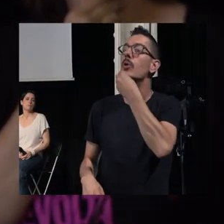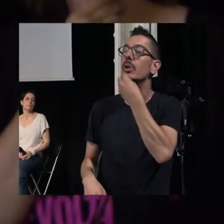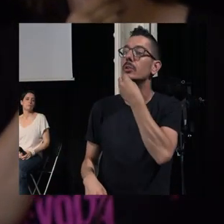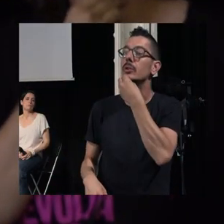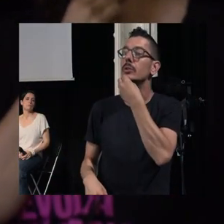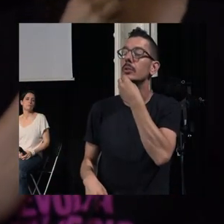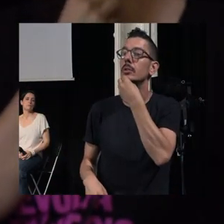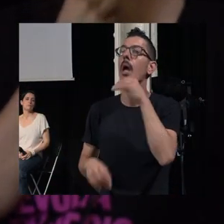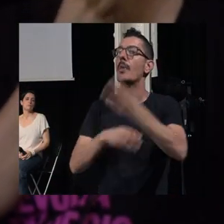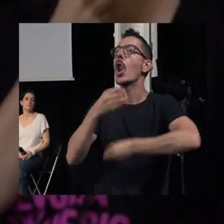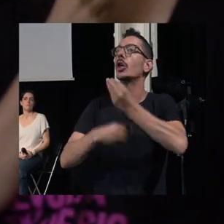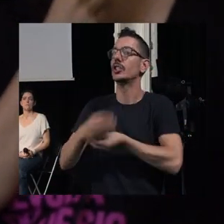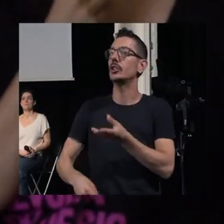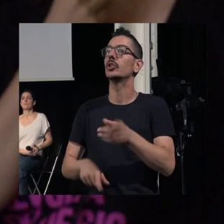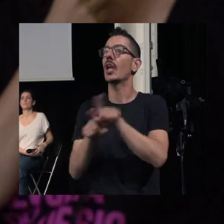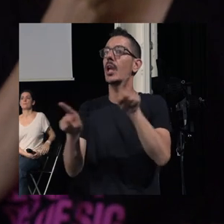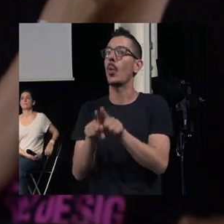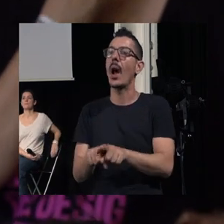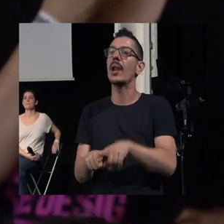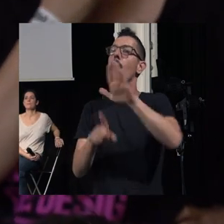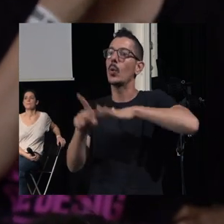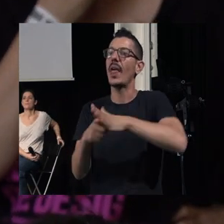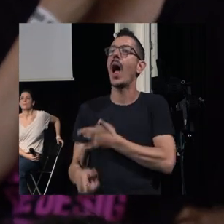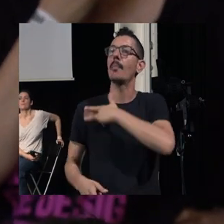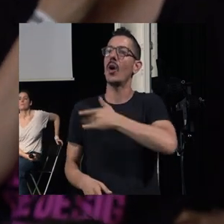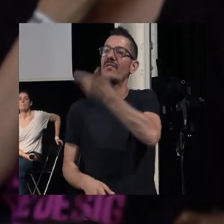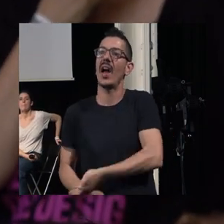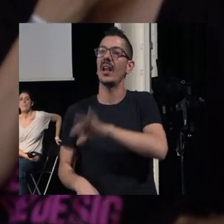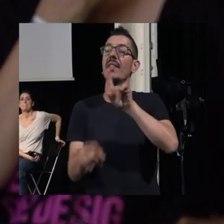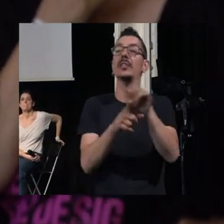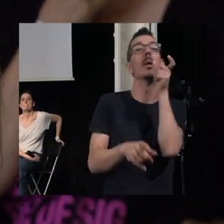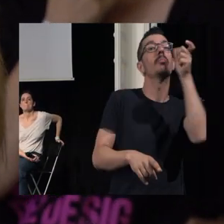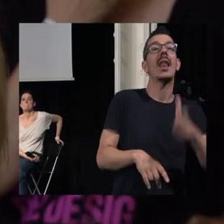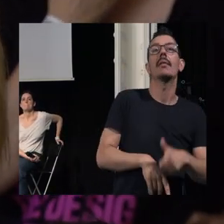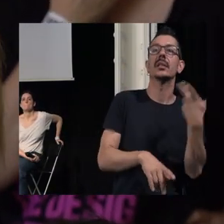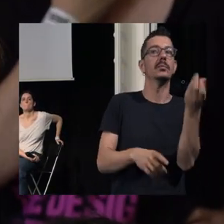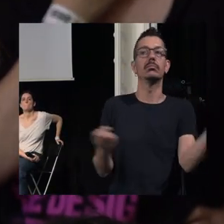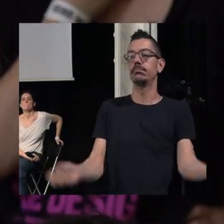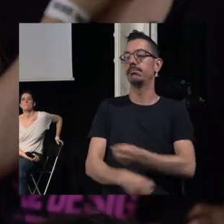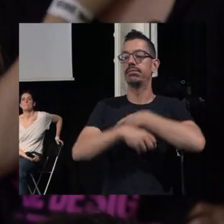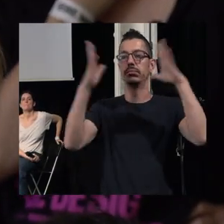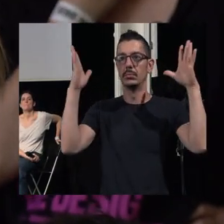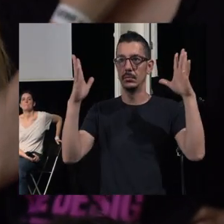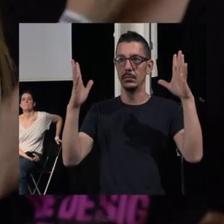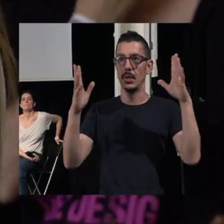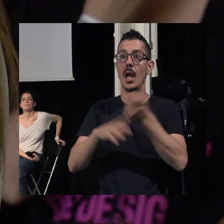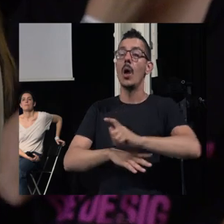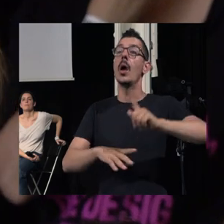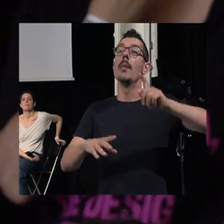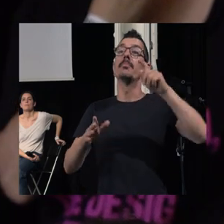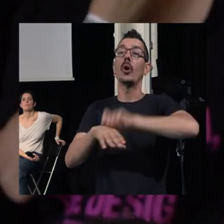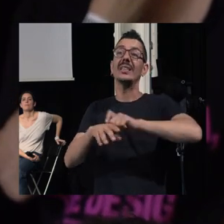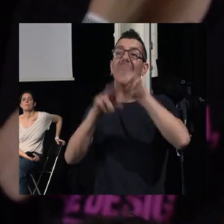amores y no buenas razones. Creo que las políticas en contra de multar a los clientes no